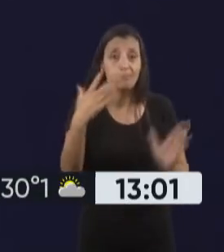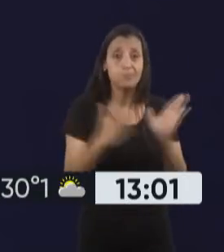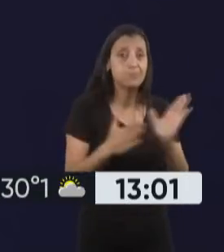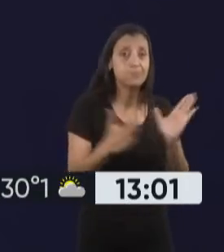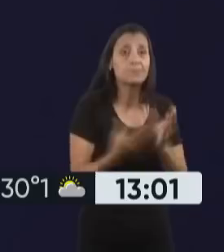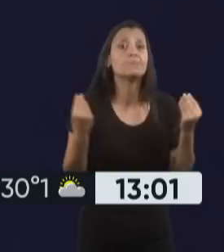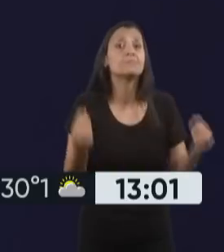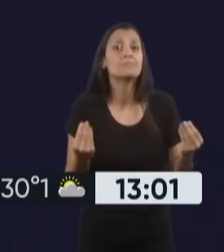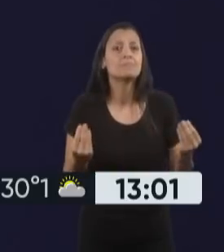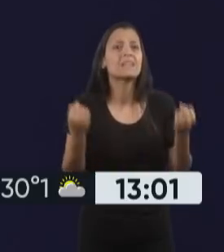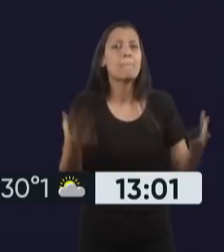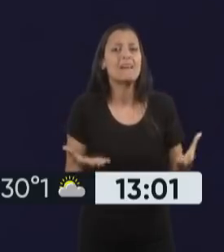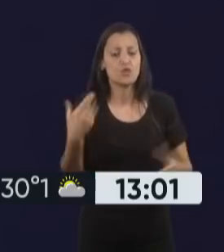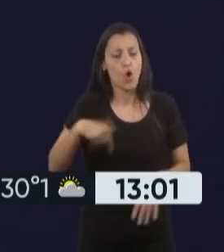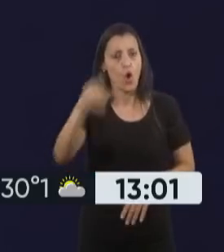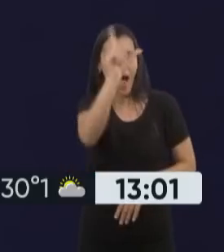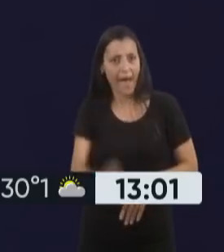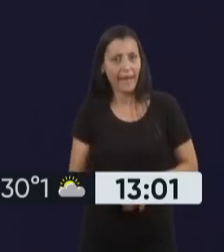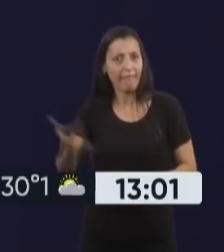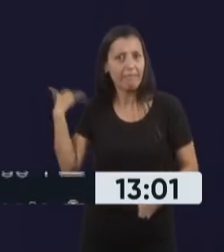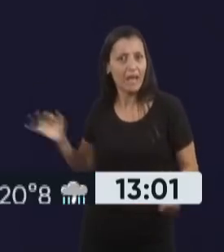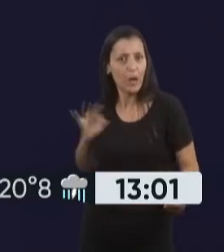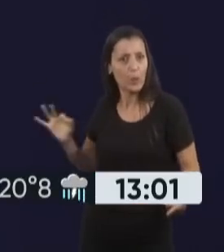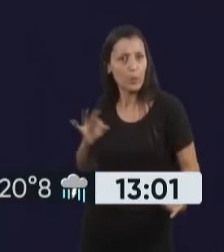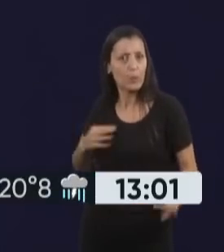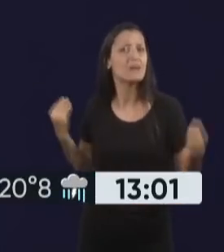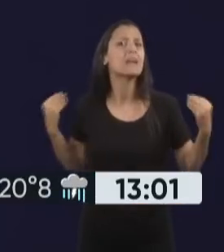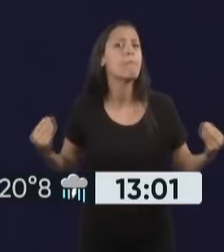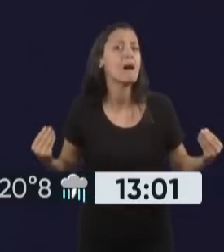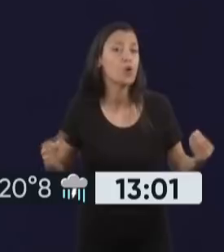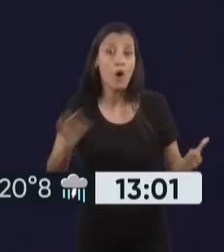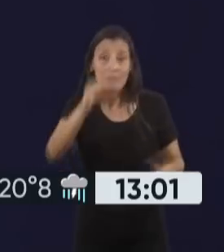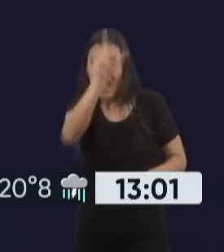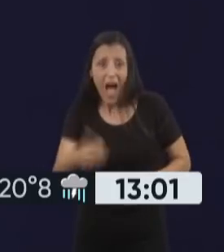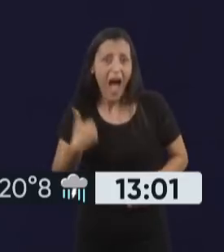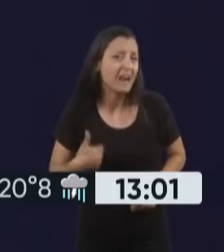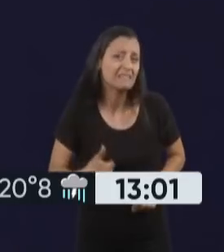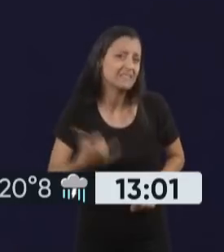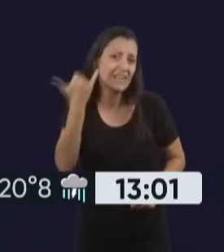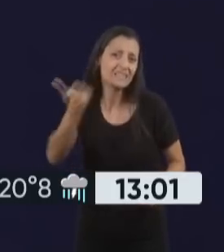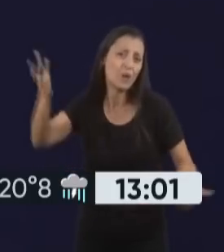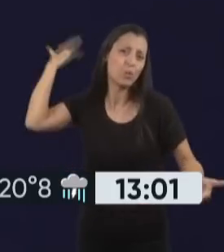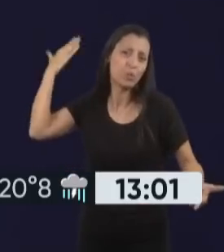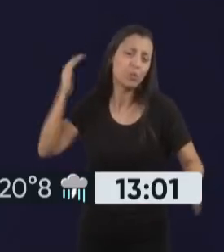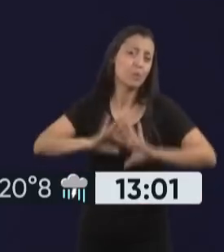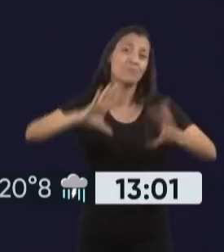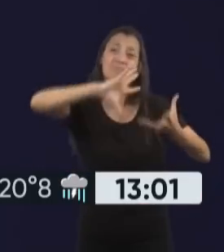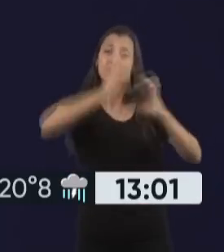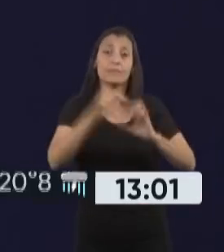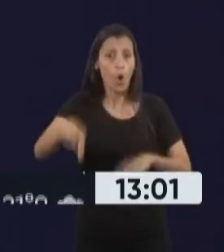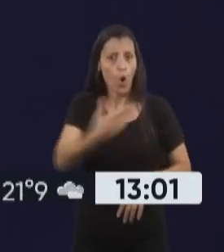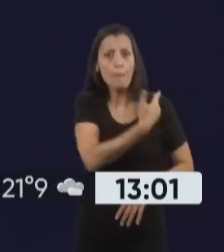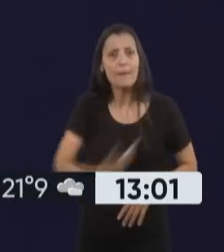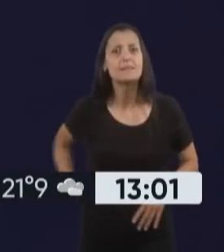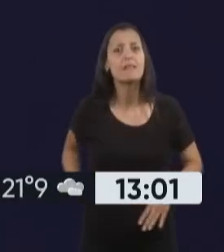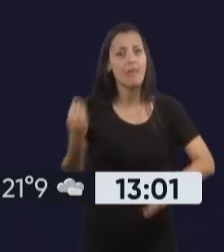que pasó en la Argentina, ¿no? En la Argentina hicieron un gran desastre. Hoy lo decía el presidente en una